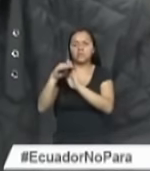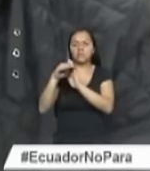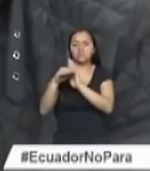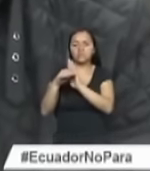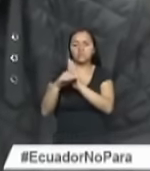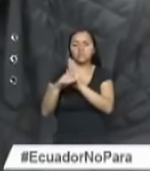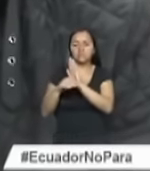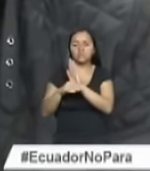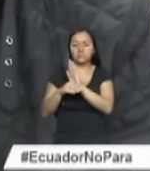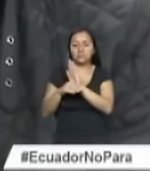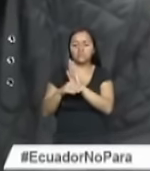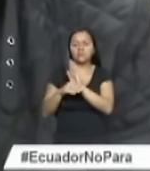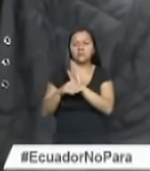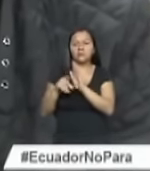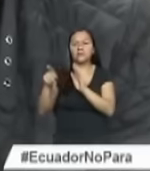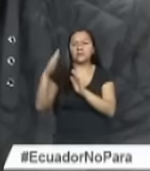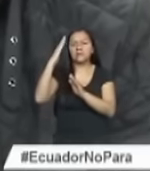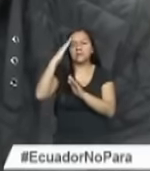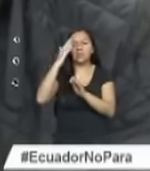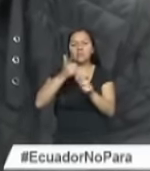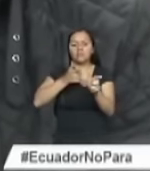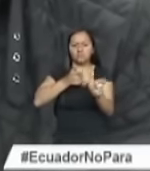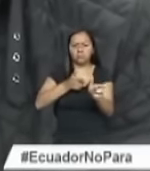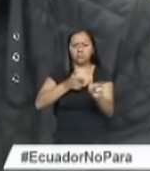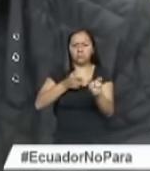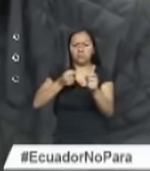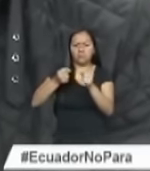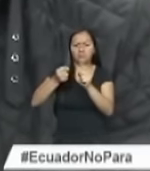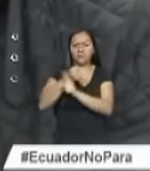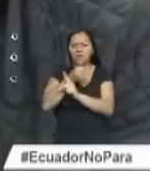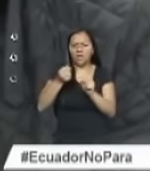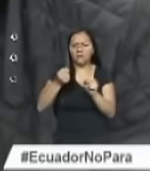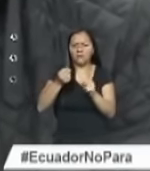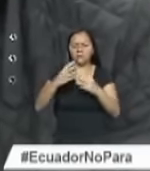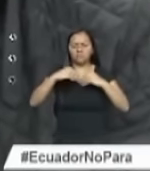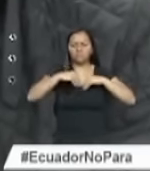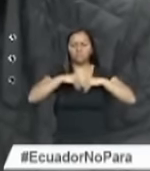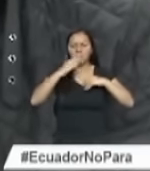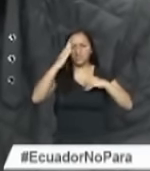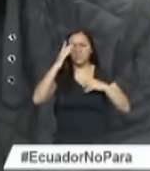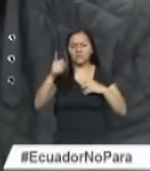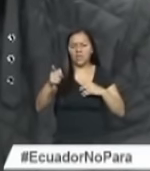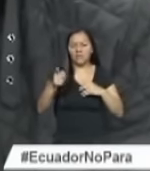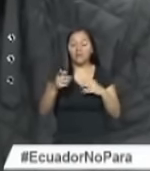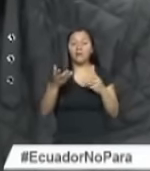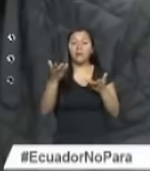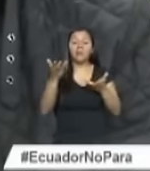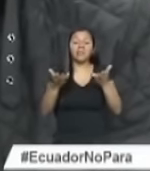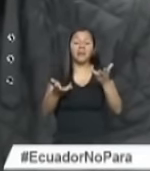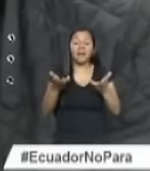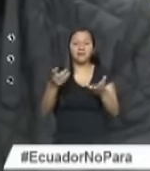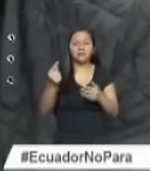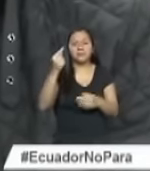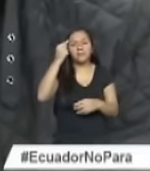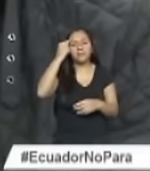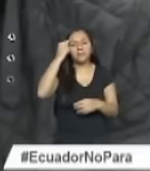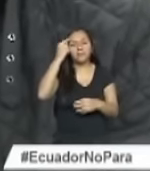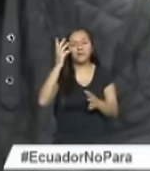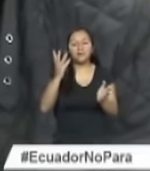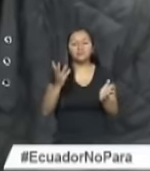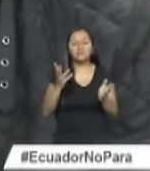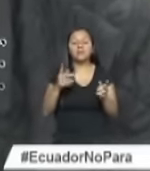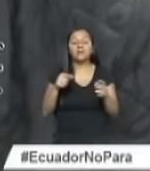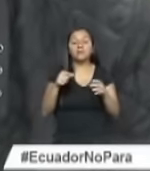menos de la violencia, de las armas en este caso, tiene una capacidad de veto que yo no sé si ni